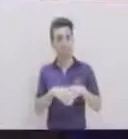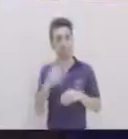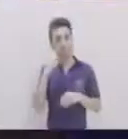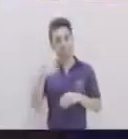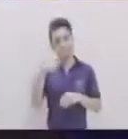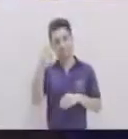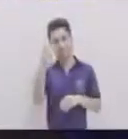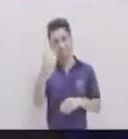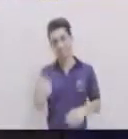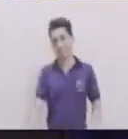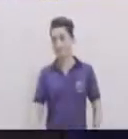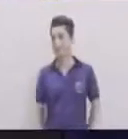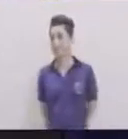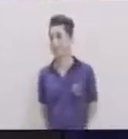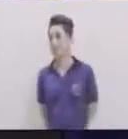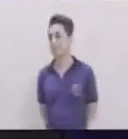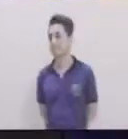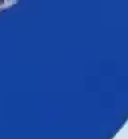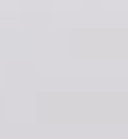detiene. Hasta pronto.